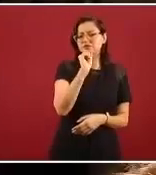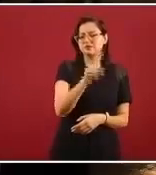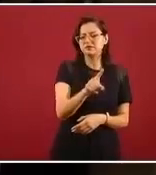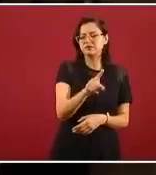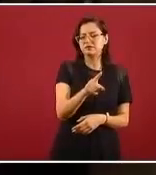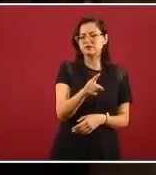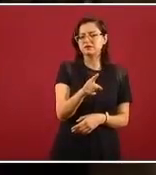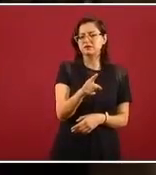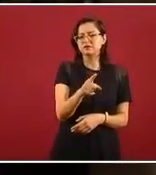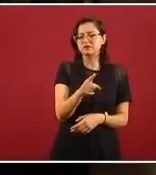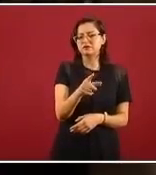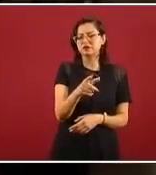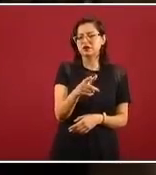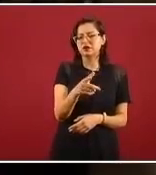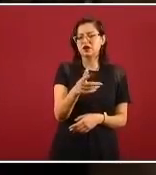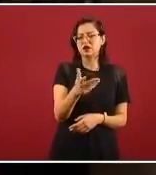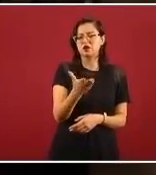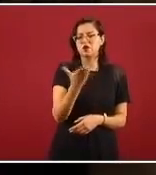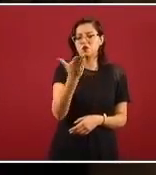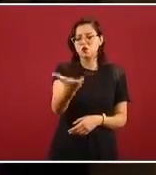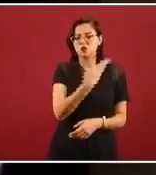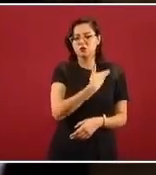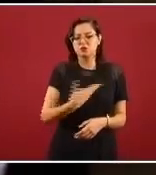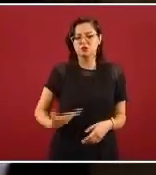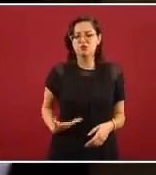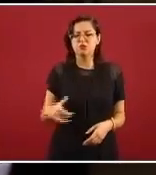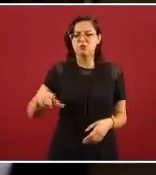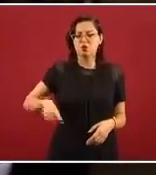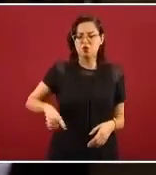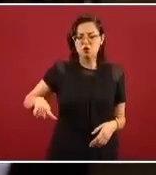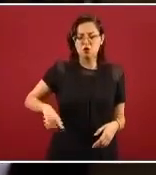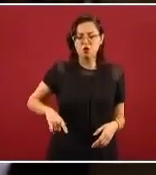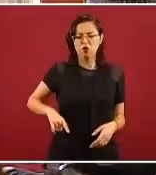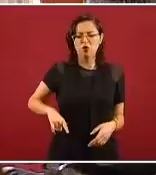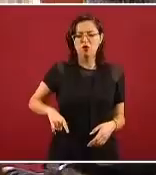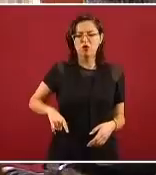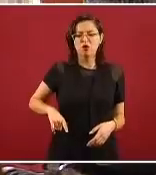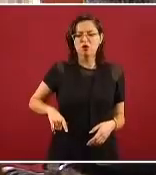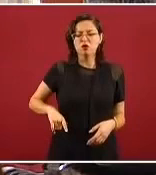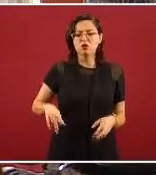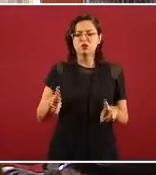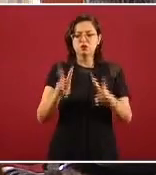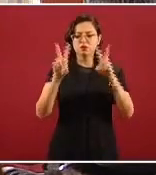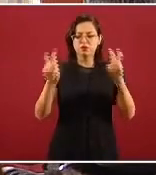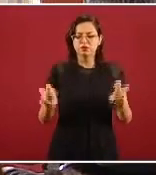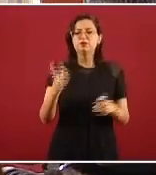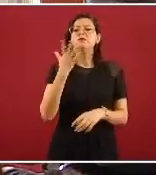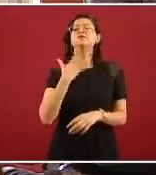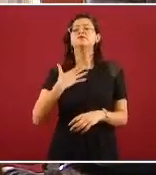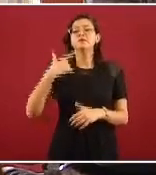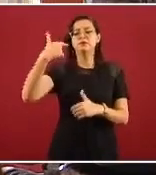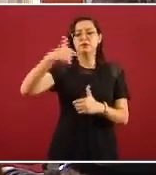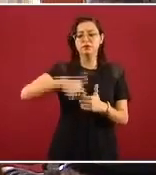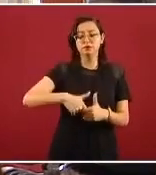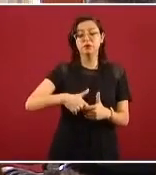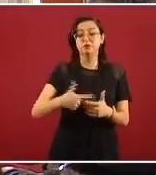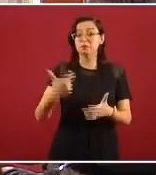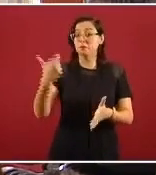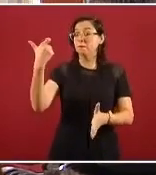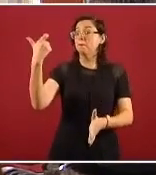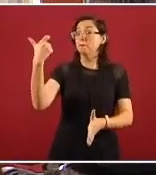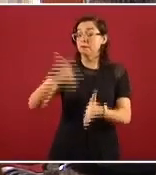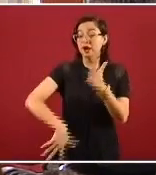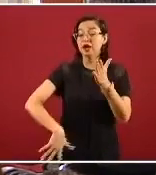plan que tiene usted como presidente y su gobierno en materia de los hidrocarburos, dado la baja del